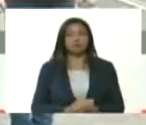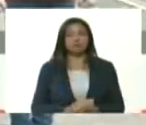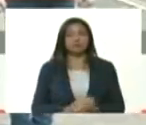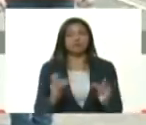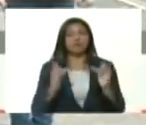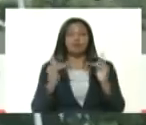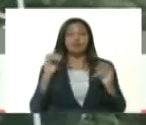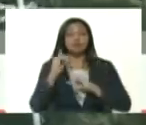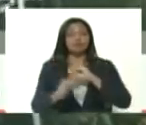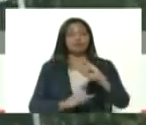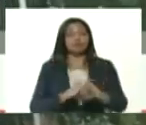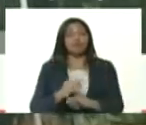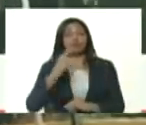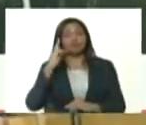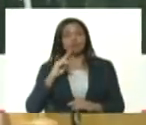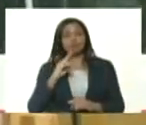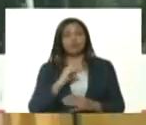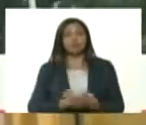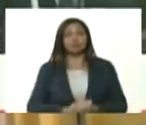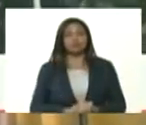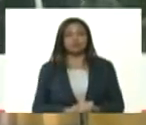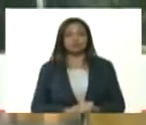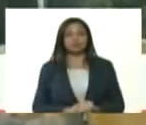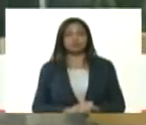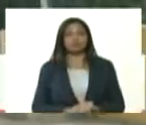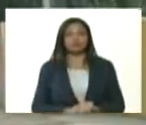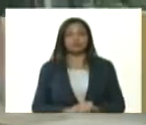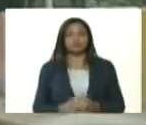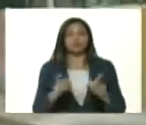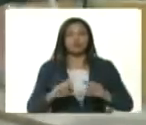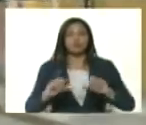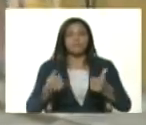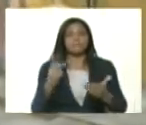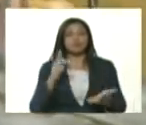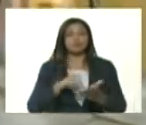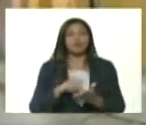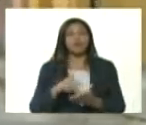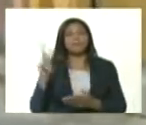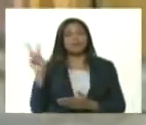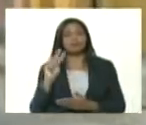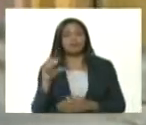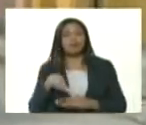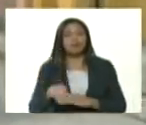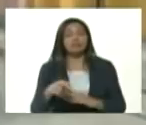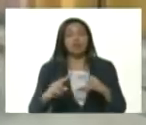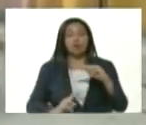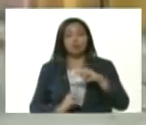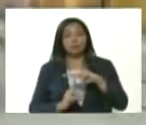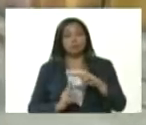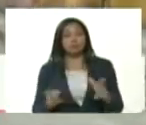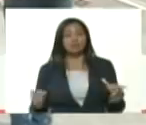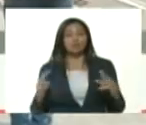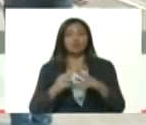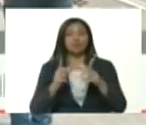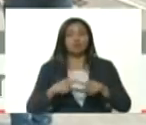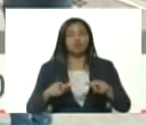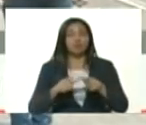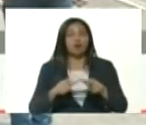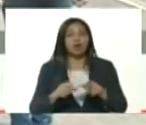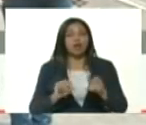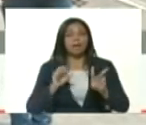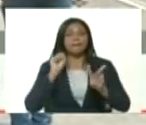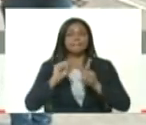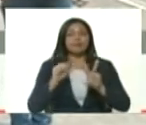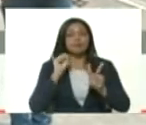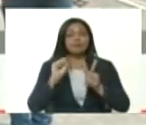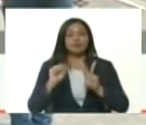Puente Internacional Simón Bolívar, una de las entradas a Venezuela por nuestro estado Táchira. Se encuentra conmigo el compatriota Merlin